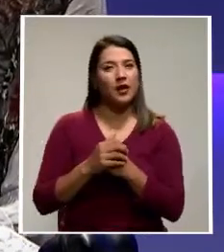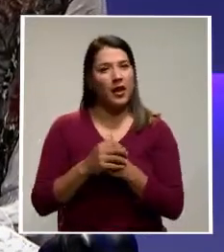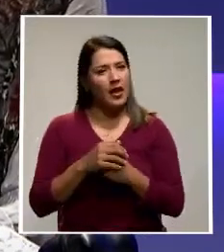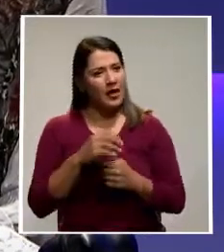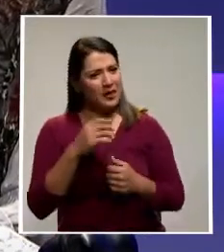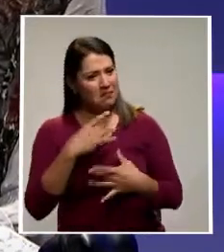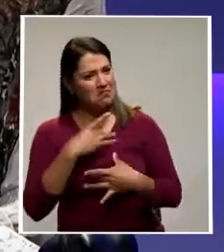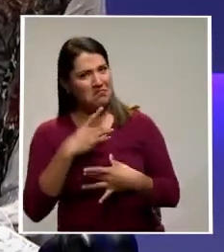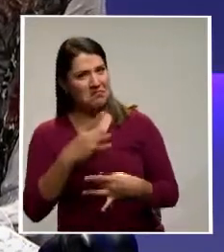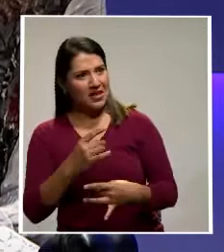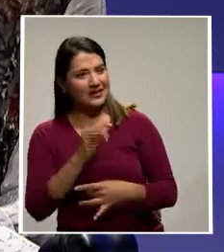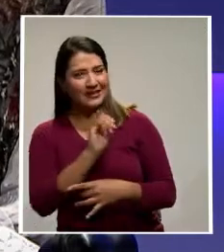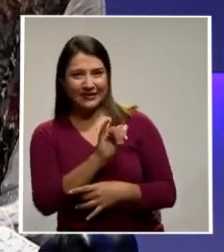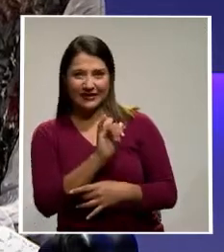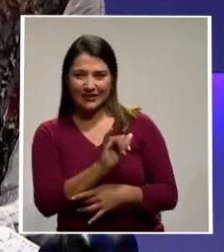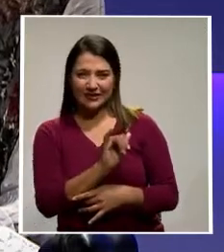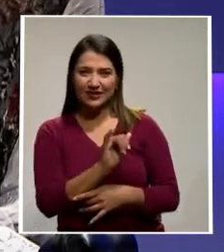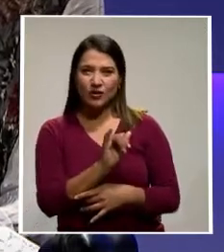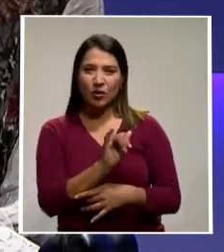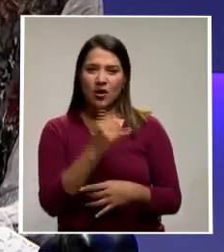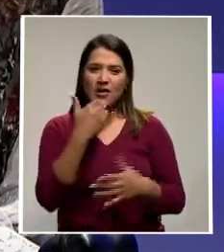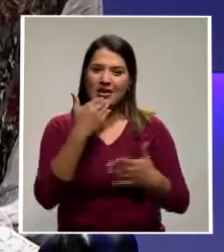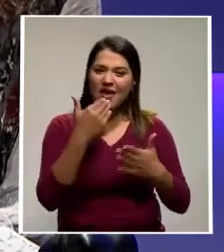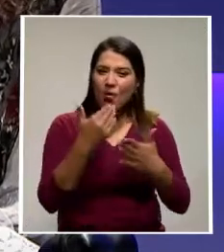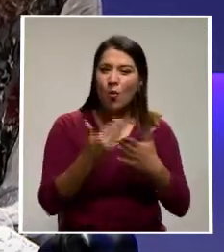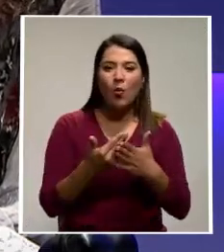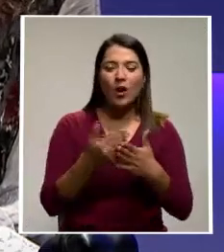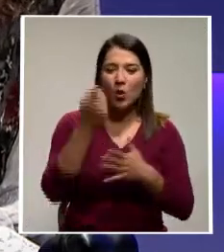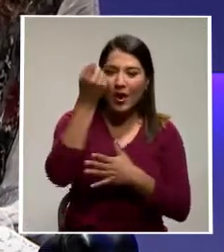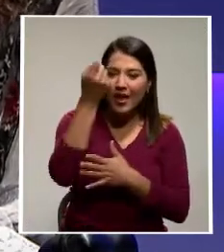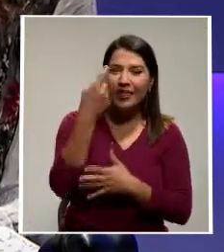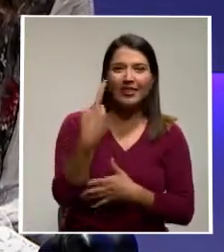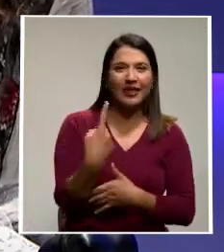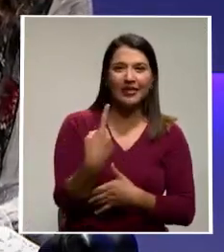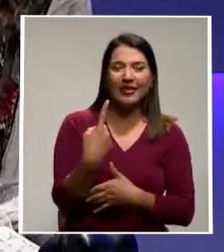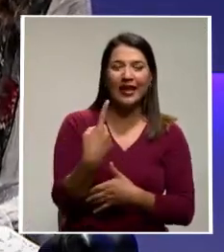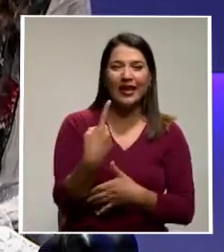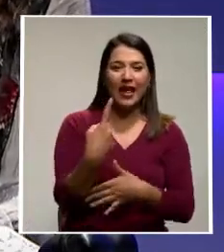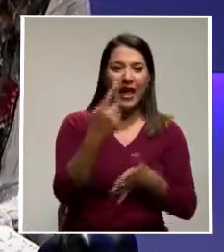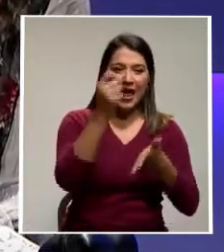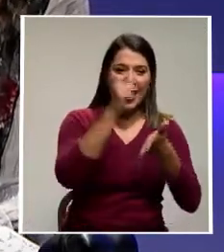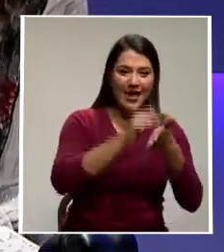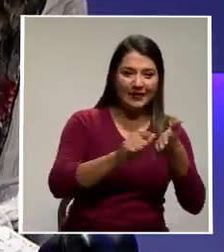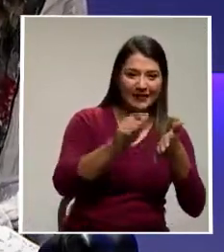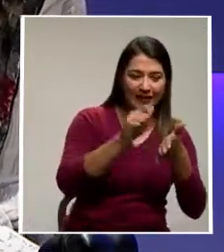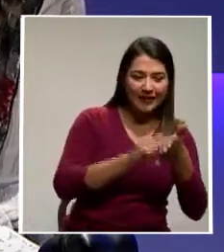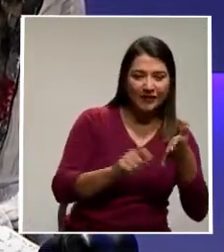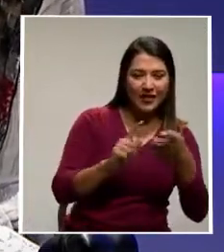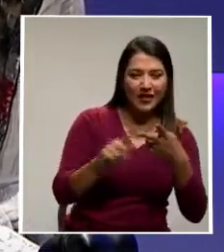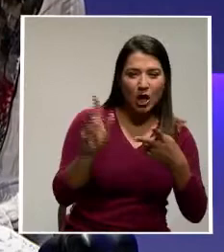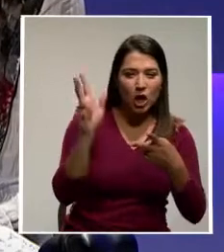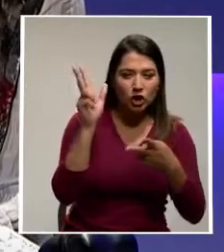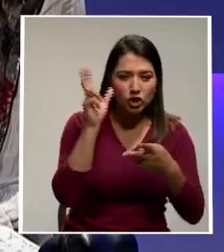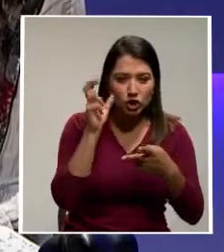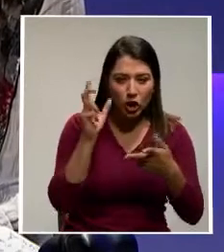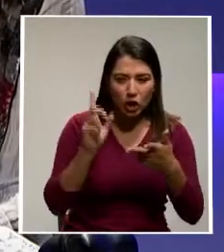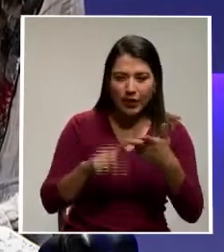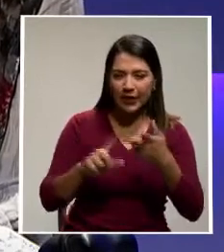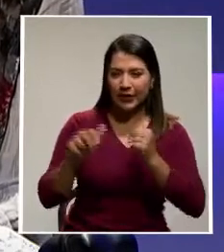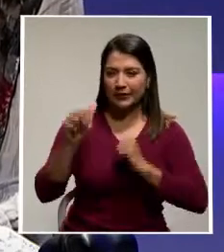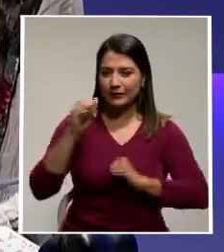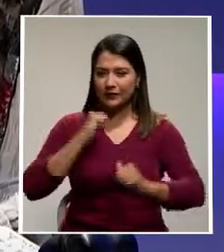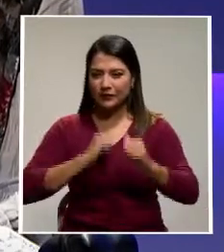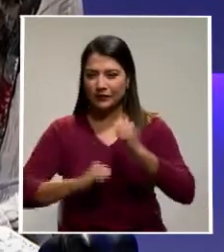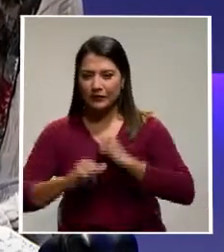explorar ese borrar las fronteras entre la palabra escrita, el sonido, la puesta en escena,